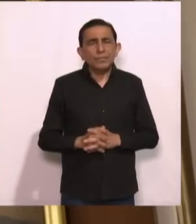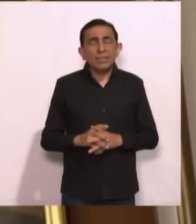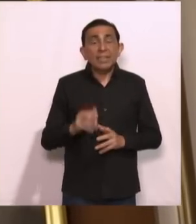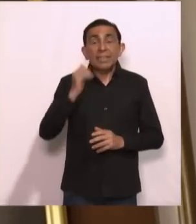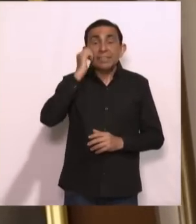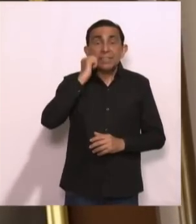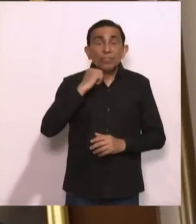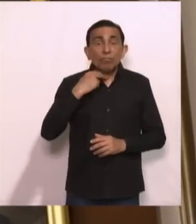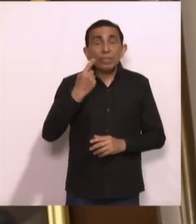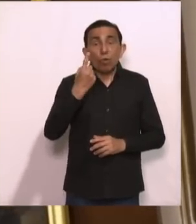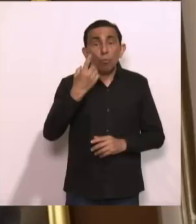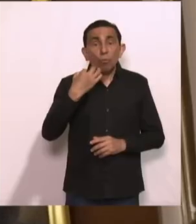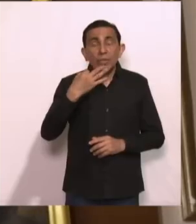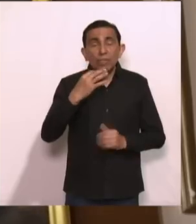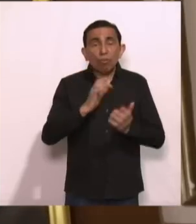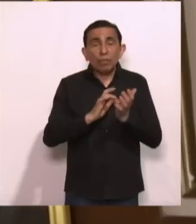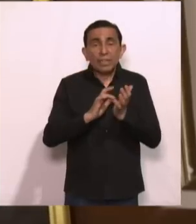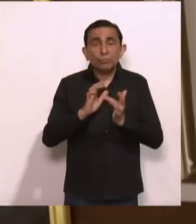Señor Hijo Único,